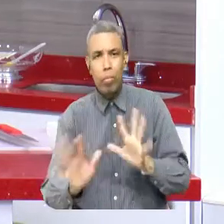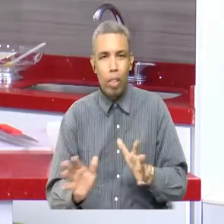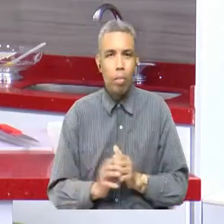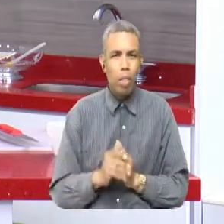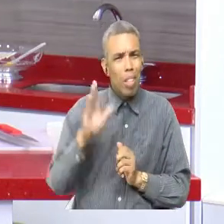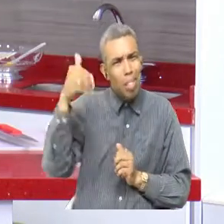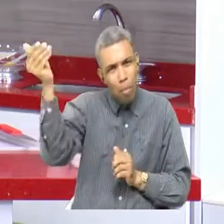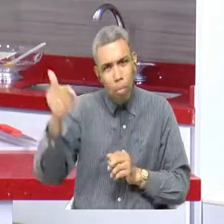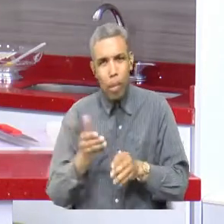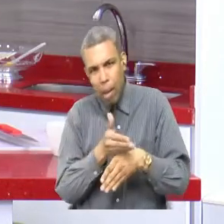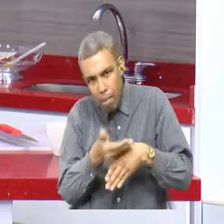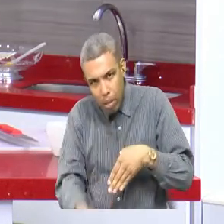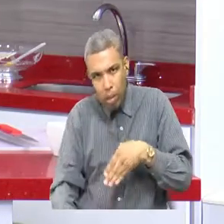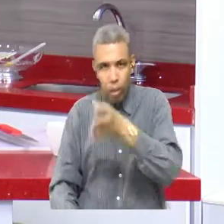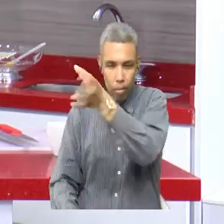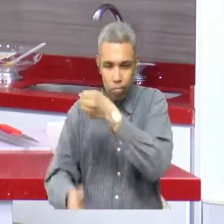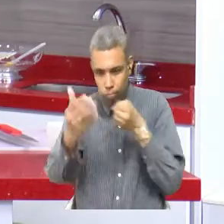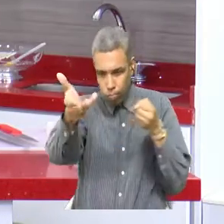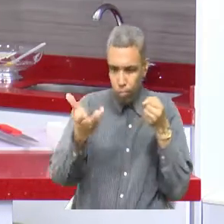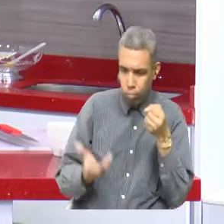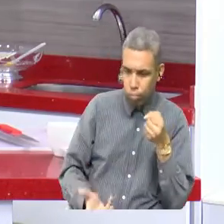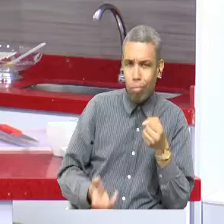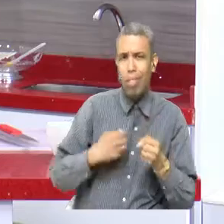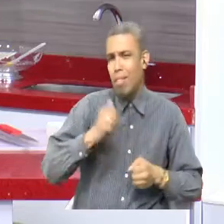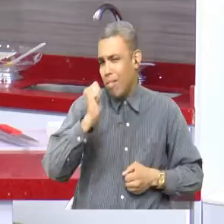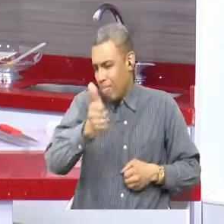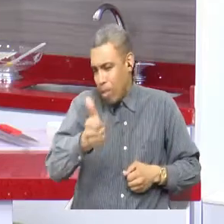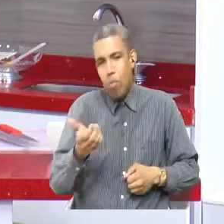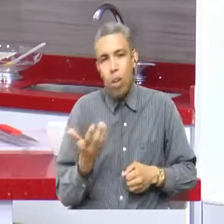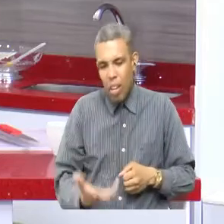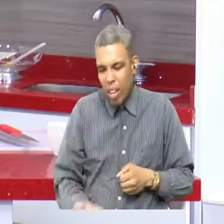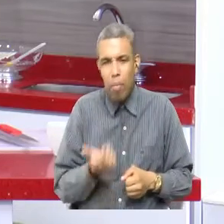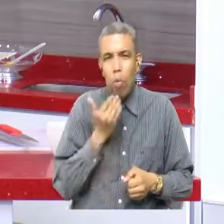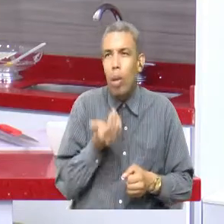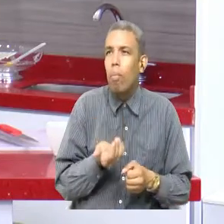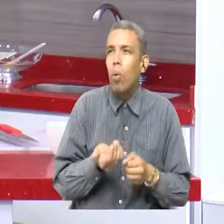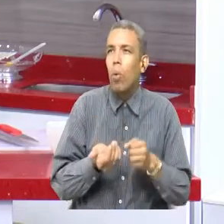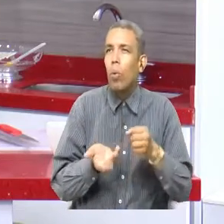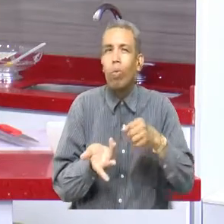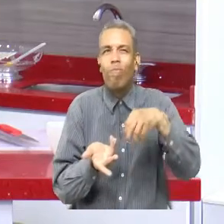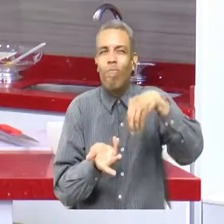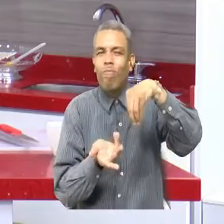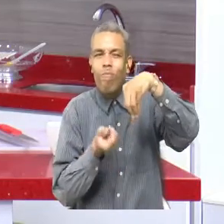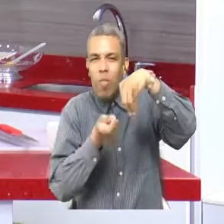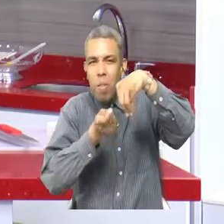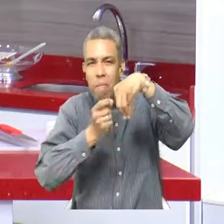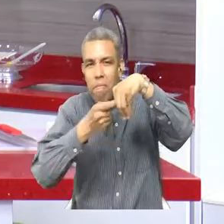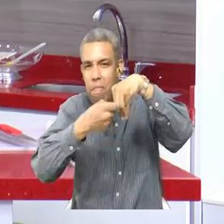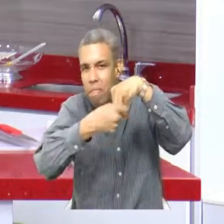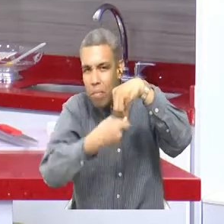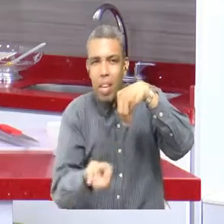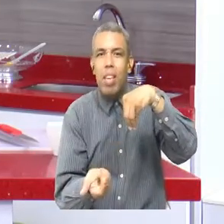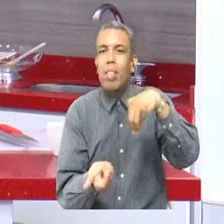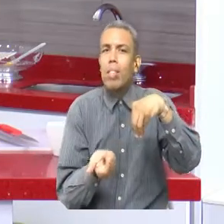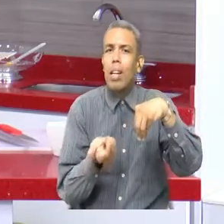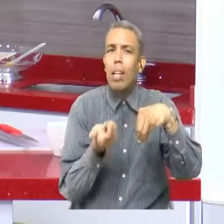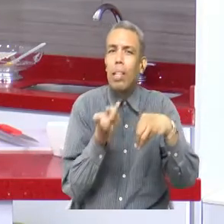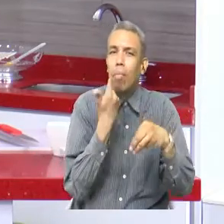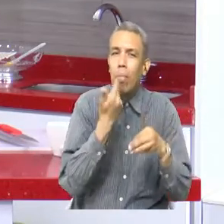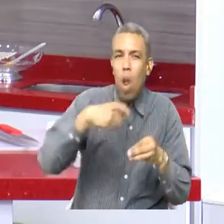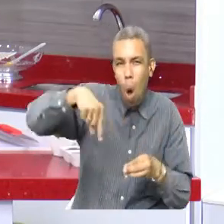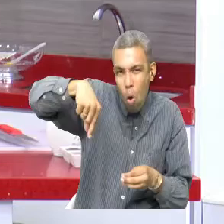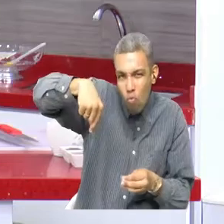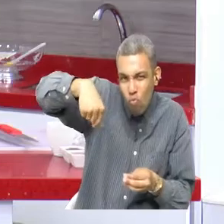la fresa, las uchuvas, la salsa de mora, de pronto un espejo con arequipe, ya las variaciones cambian de acuerdo